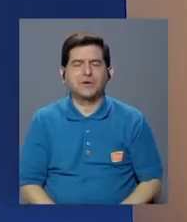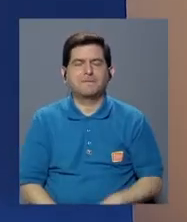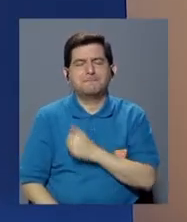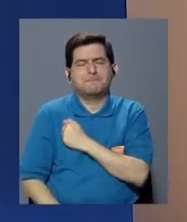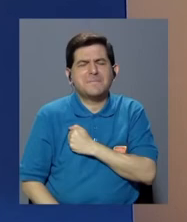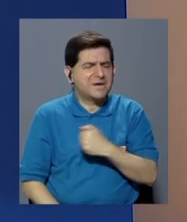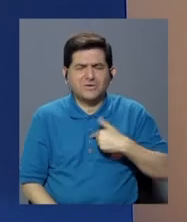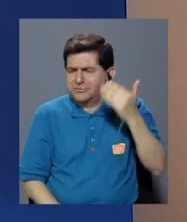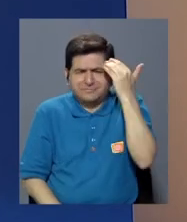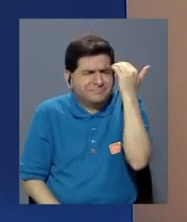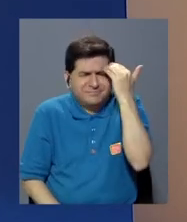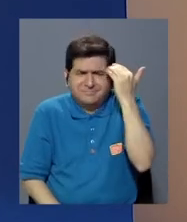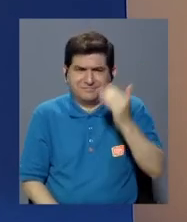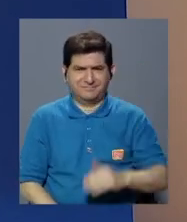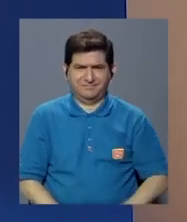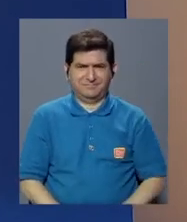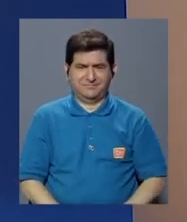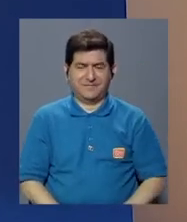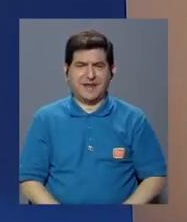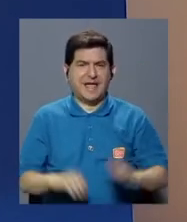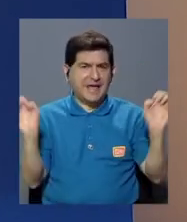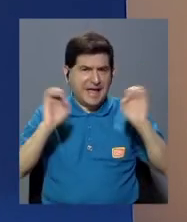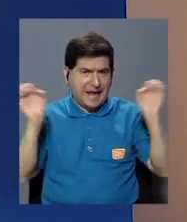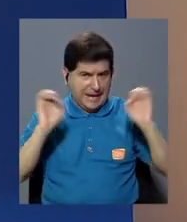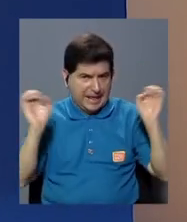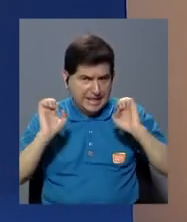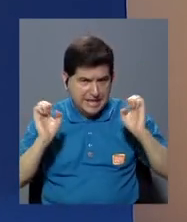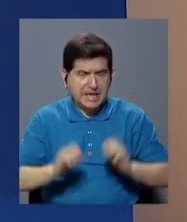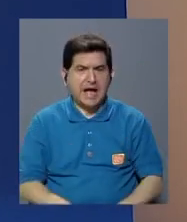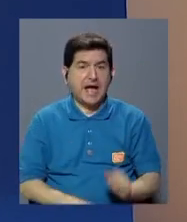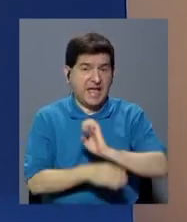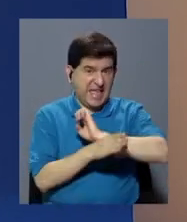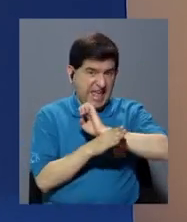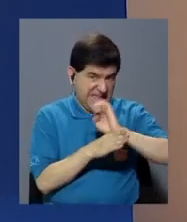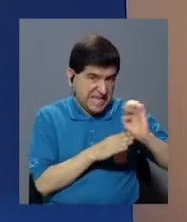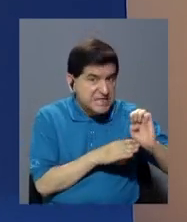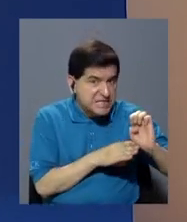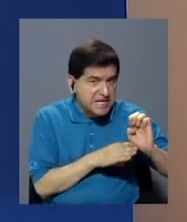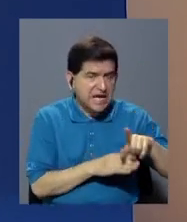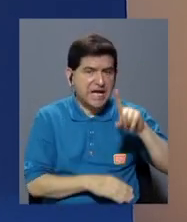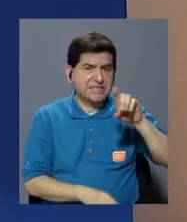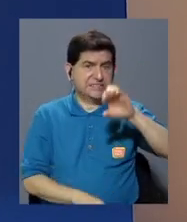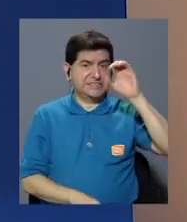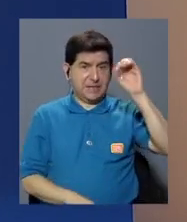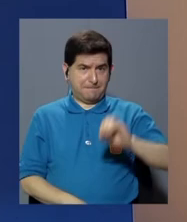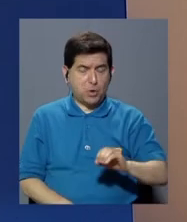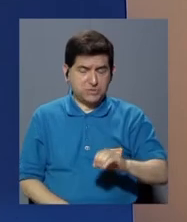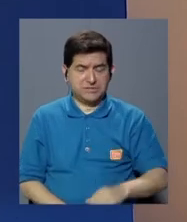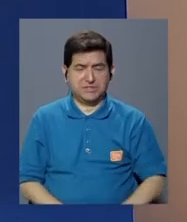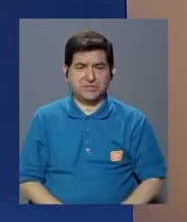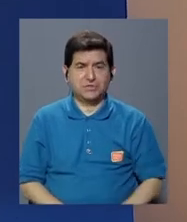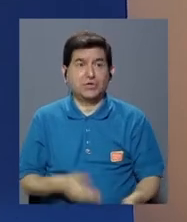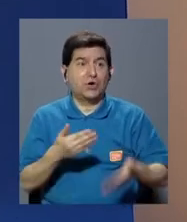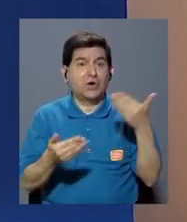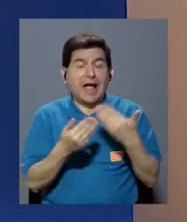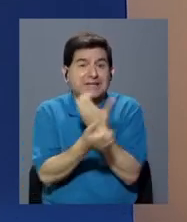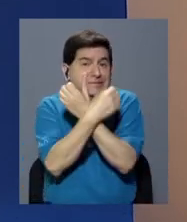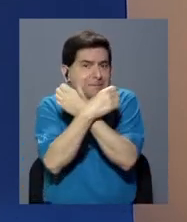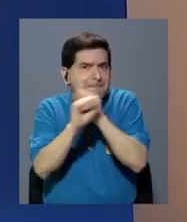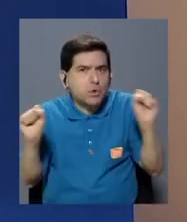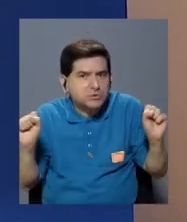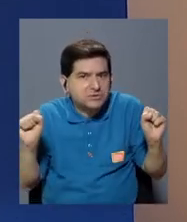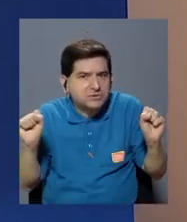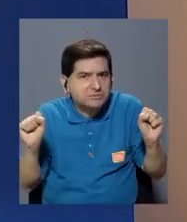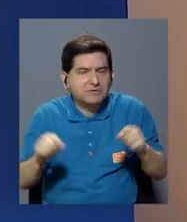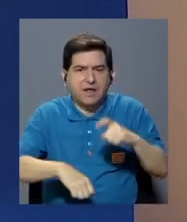Jorge, perdón la ignorancia, de energía, la ética al 100% es casi